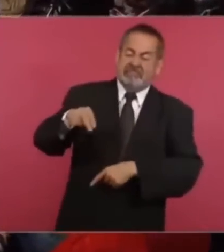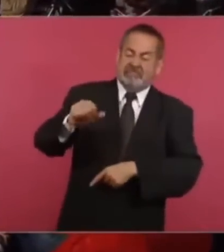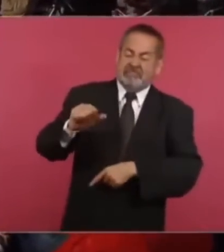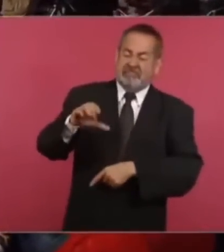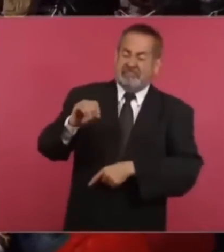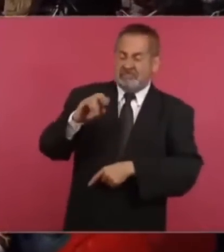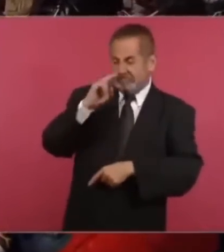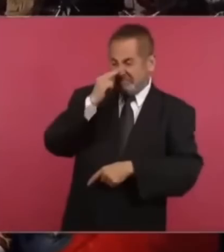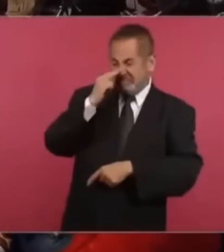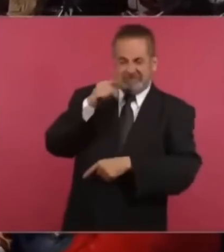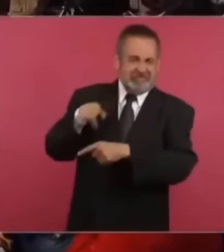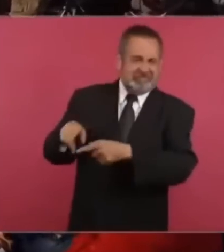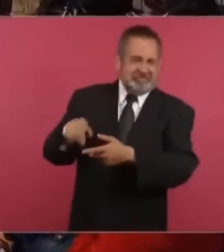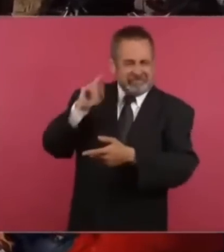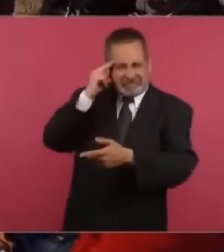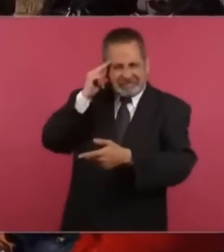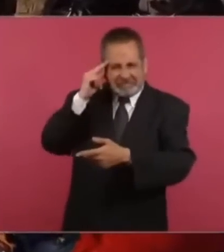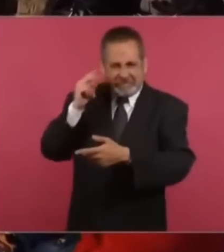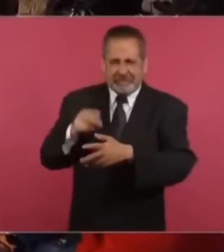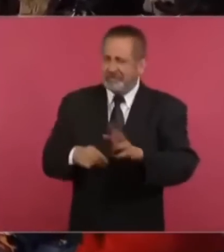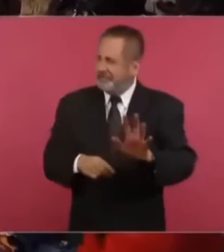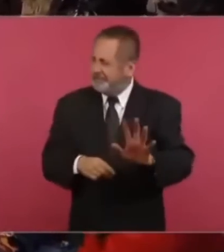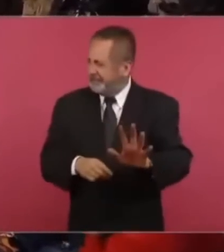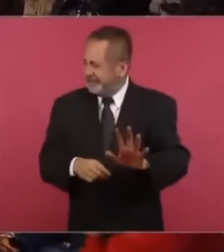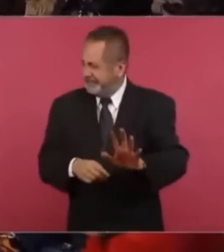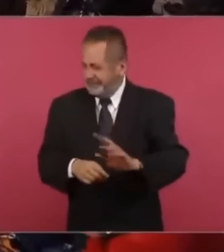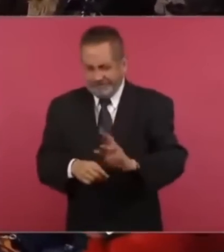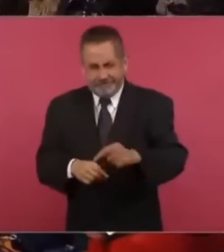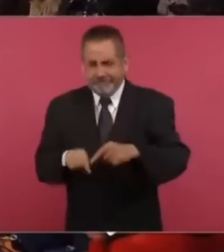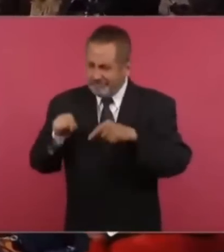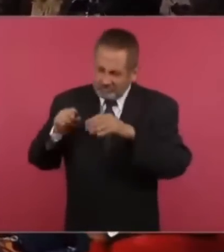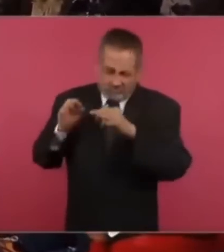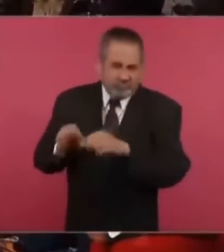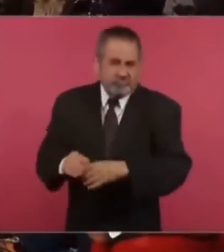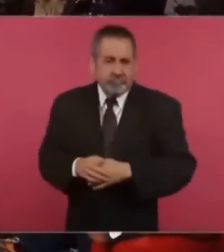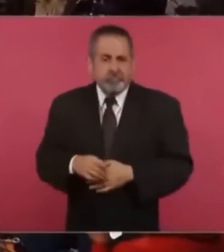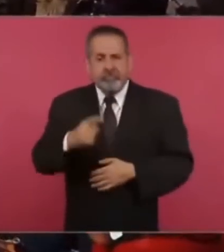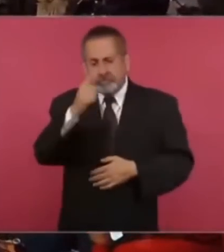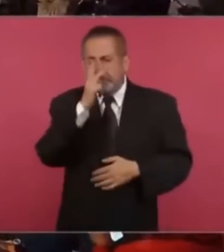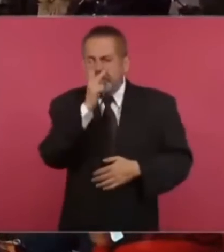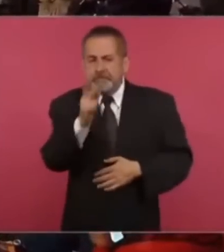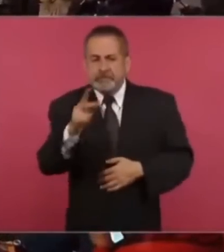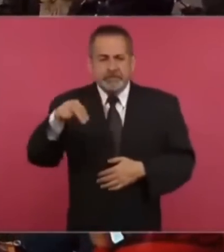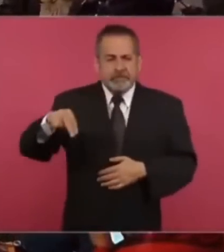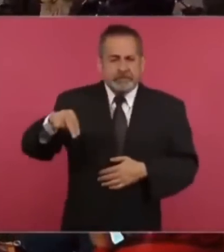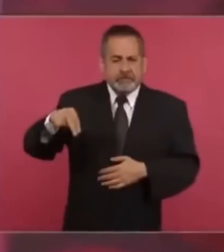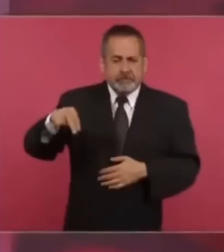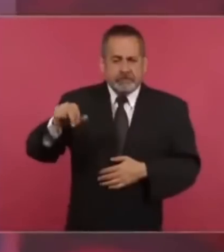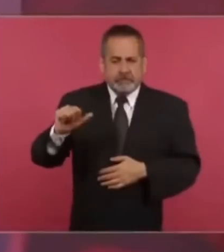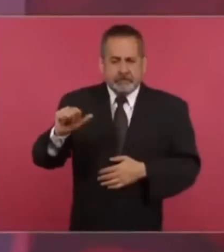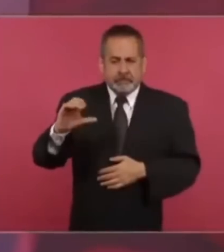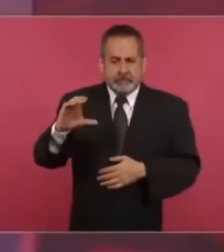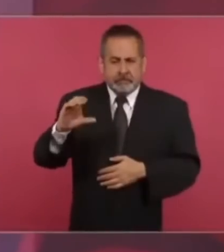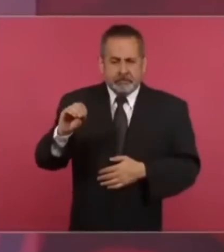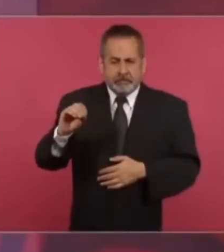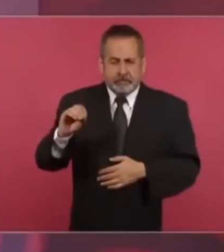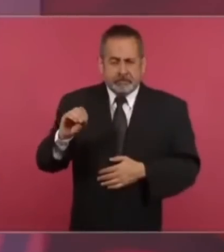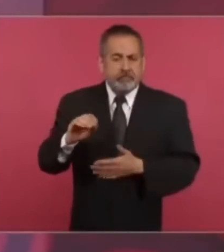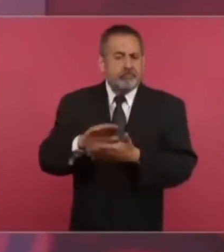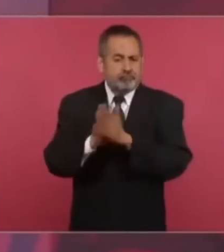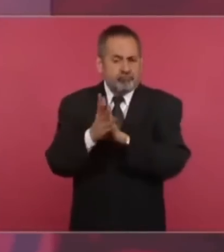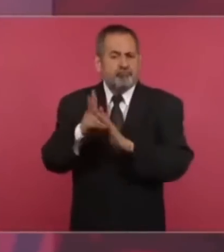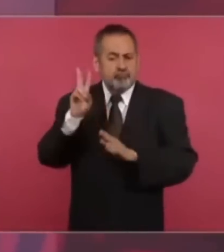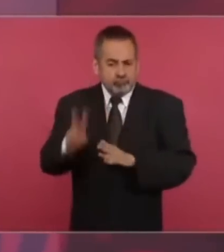de ahí viene. ¿Saben de dónde se origina la palabra naco? De